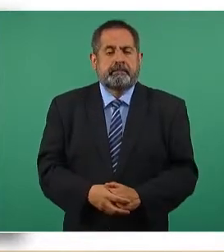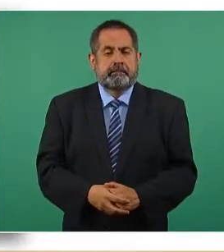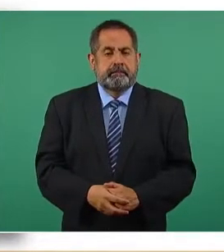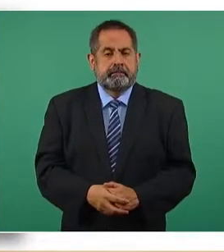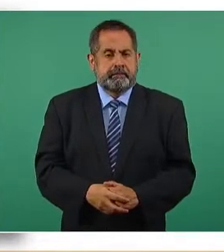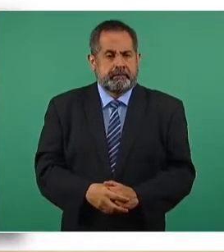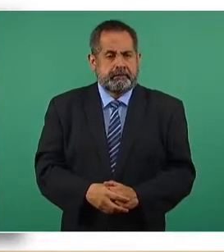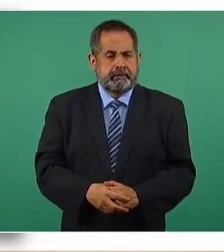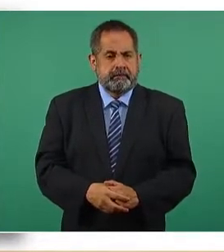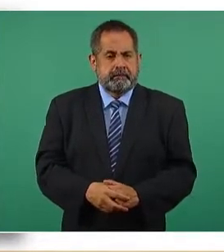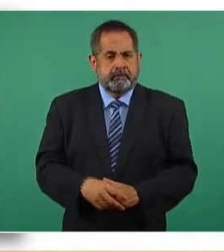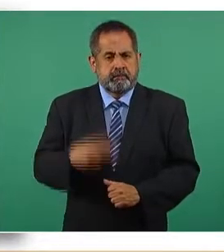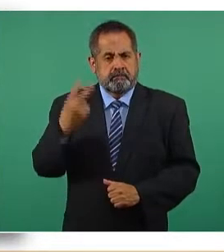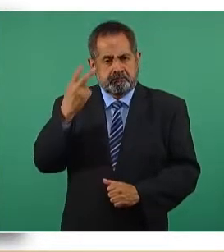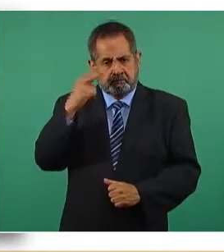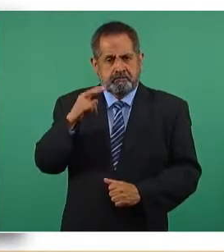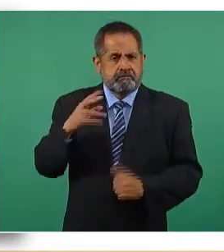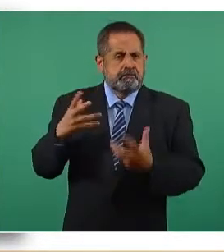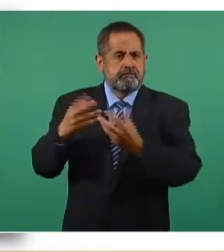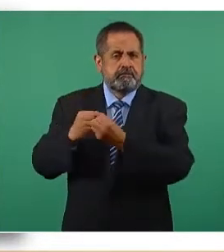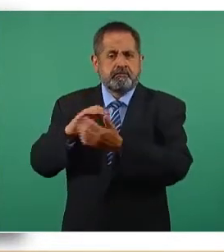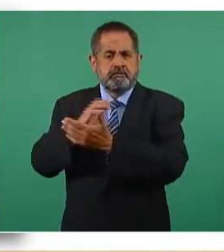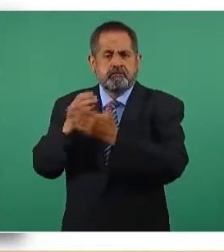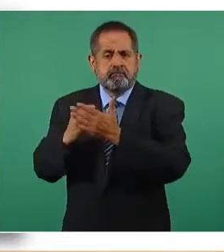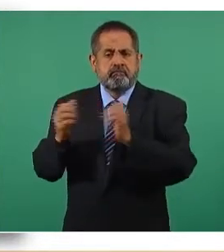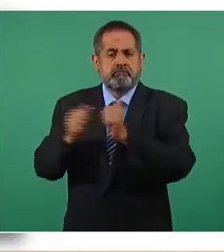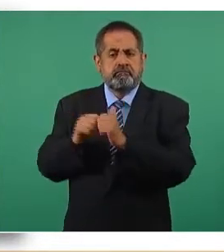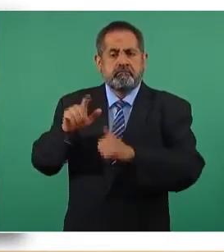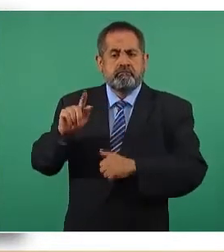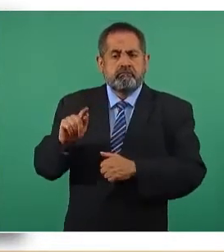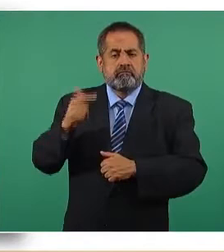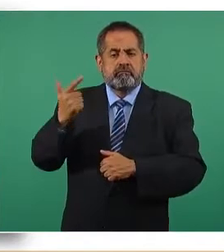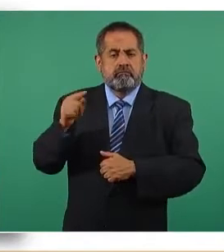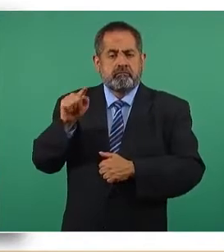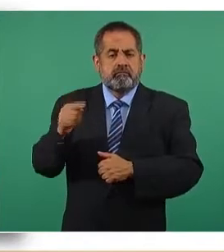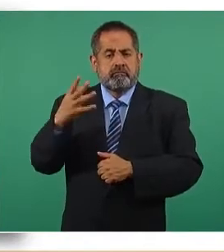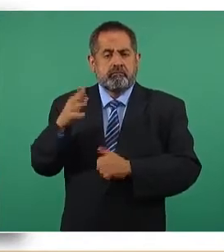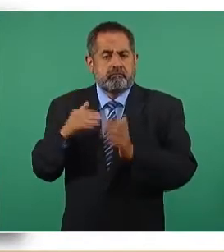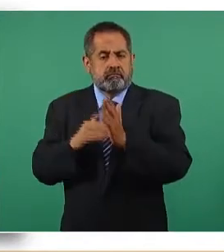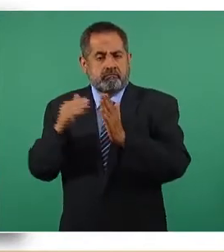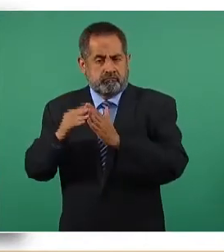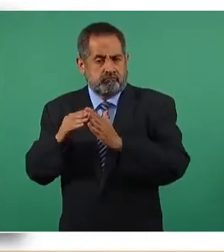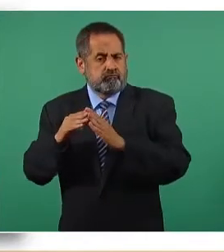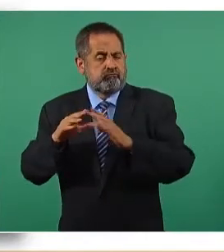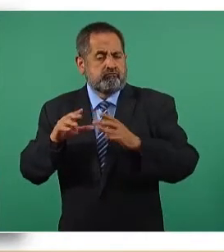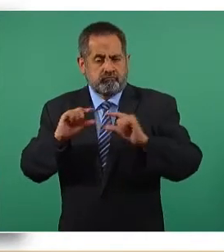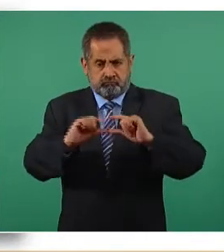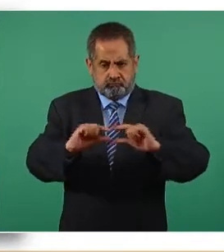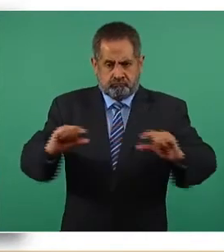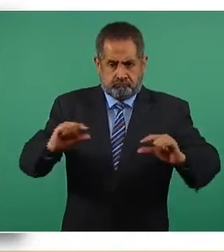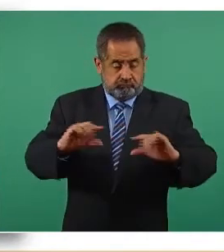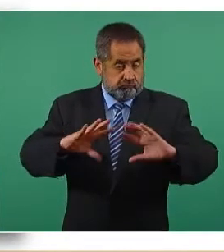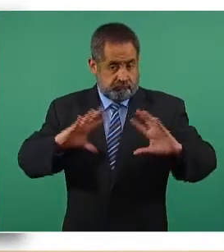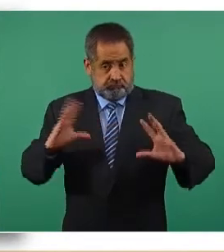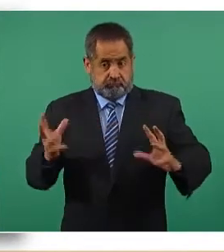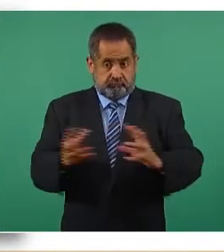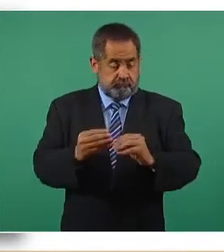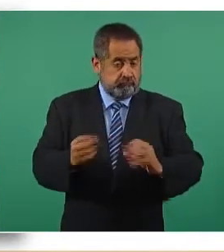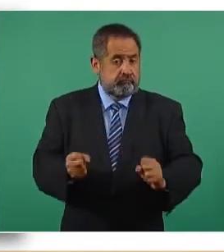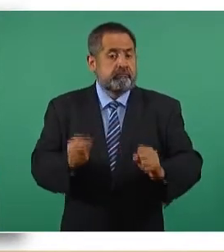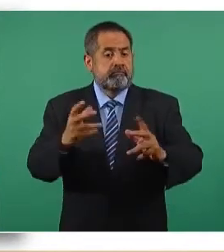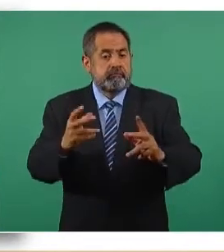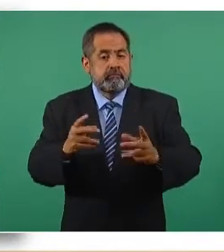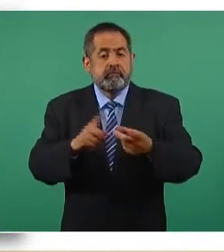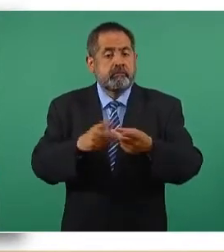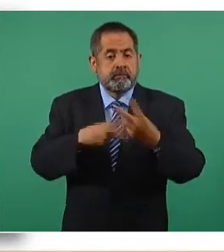México tiene un convenio con AstraZeneca por 77.4 millones de dosis y el grueso de esas dosis van a provenir